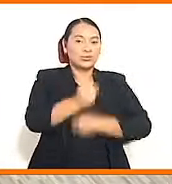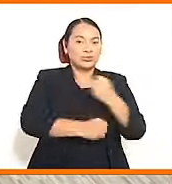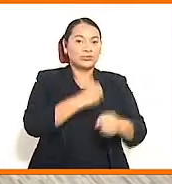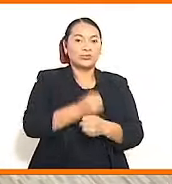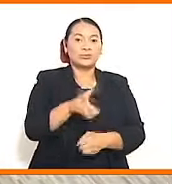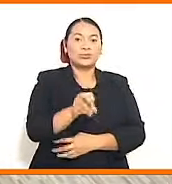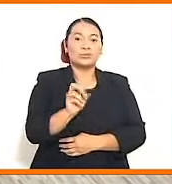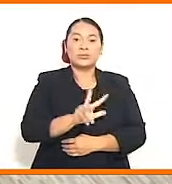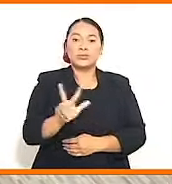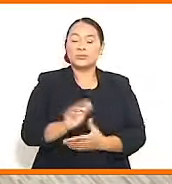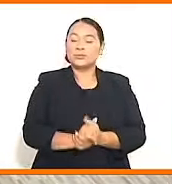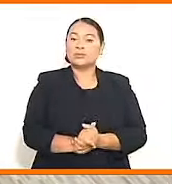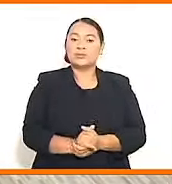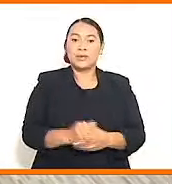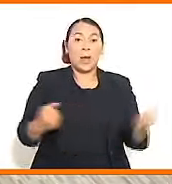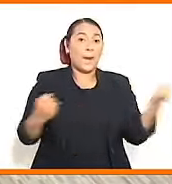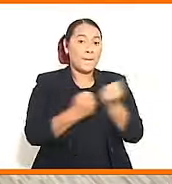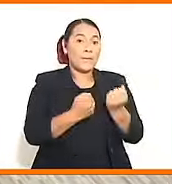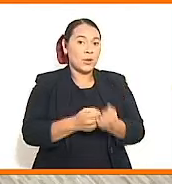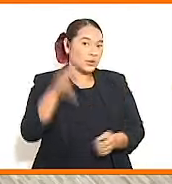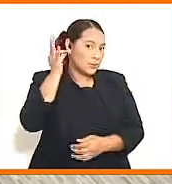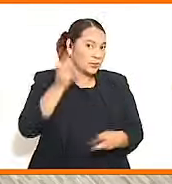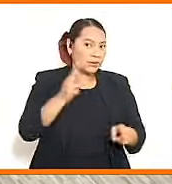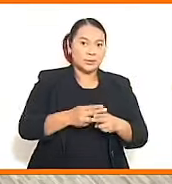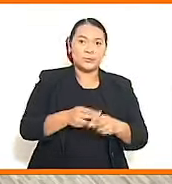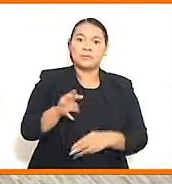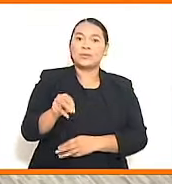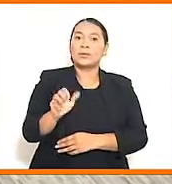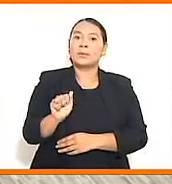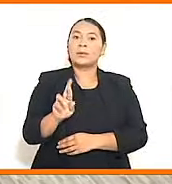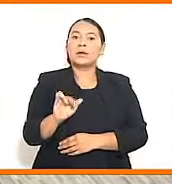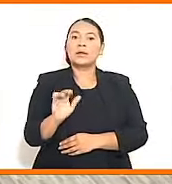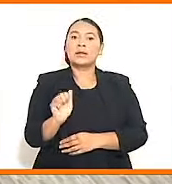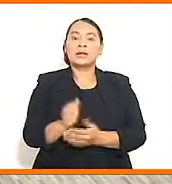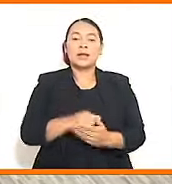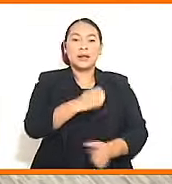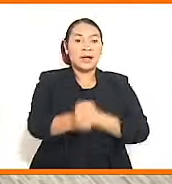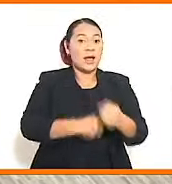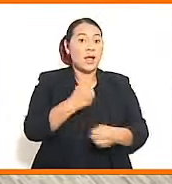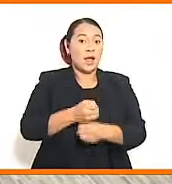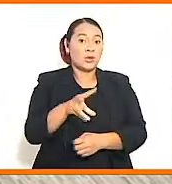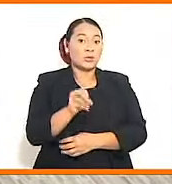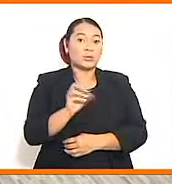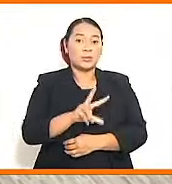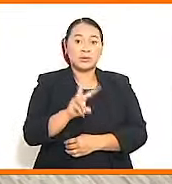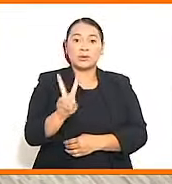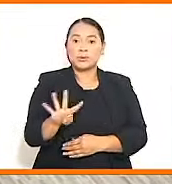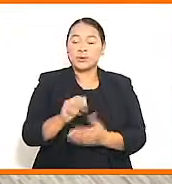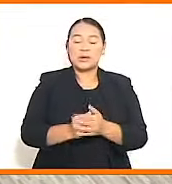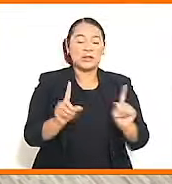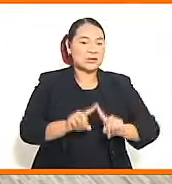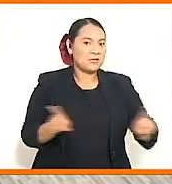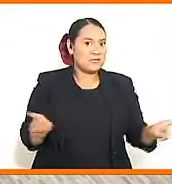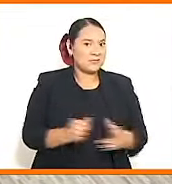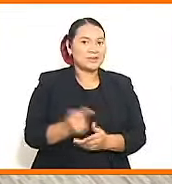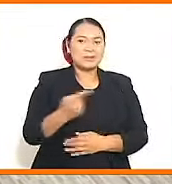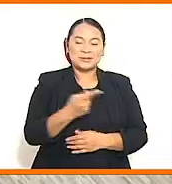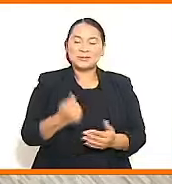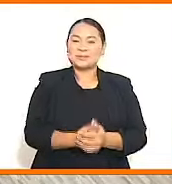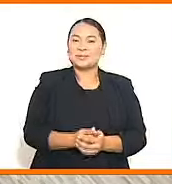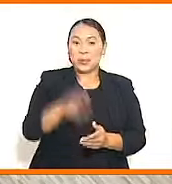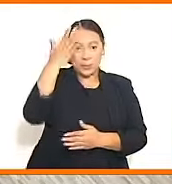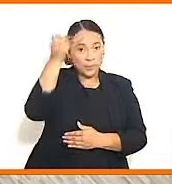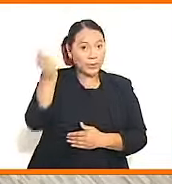en esta ocasión a María Alvarenga, quien este año 2024 será muy diferente para ella, ya que Loto le